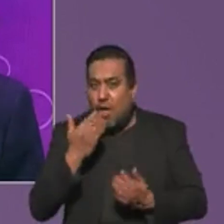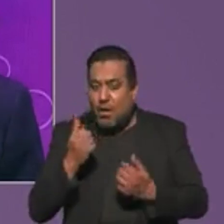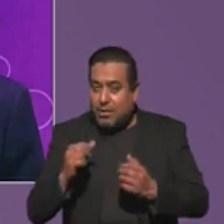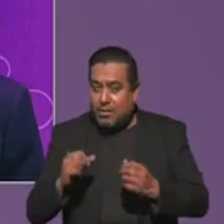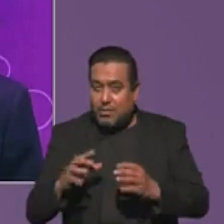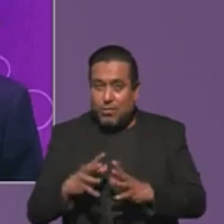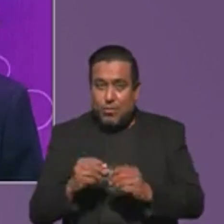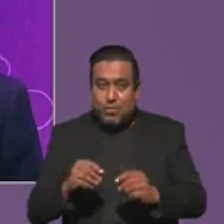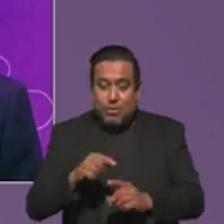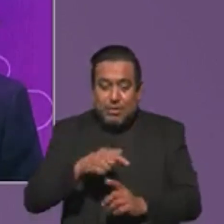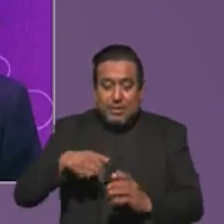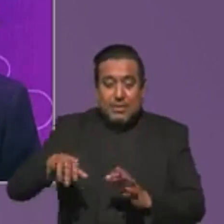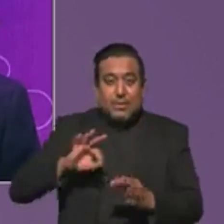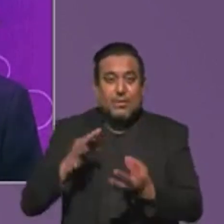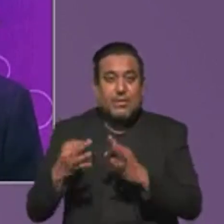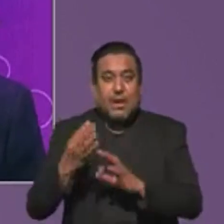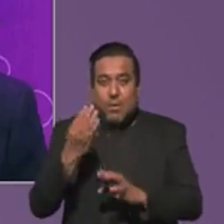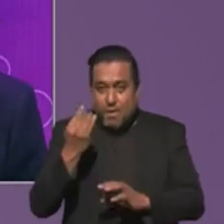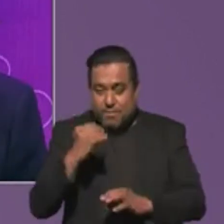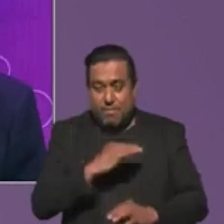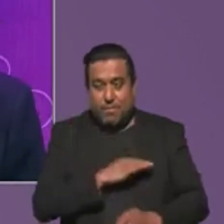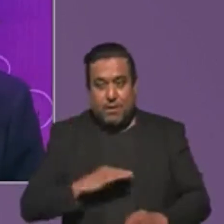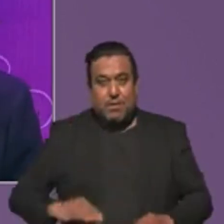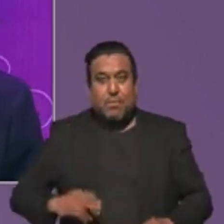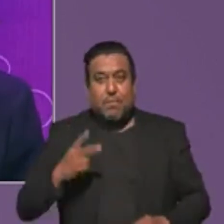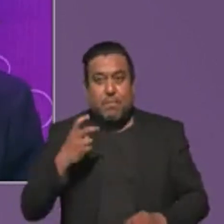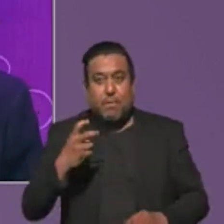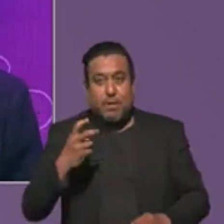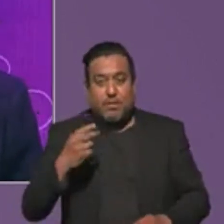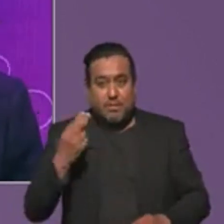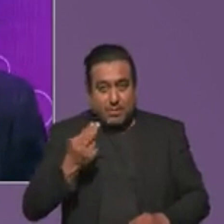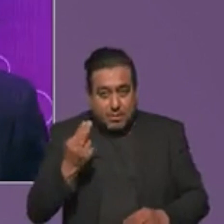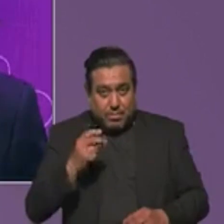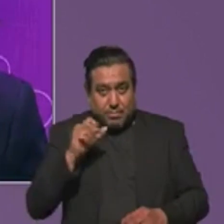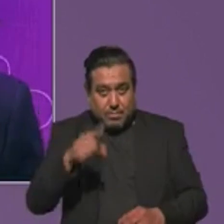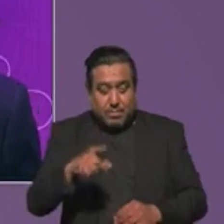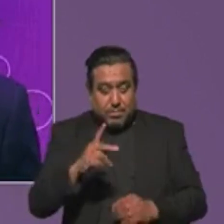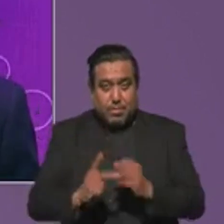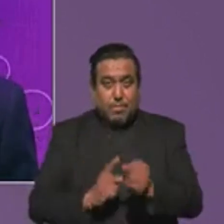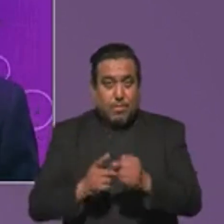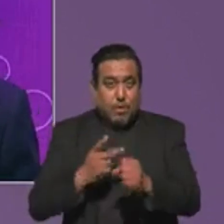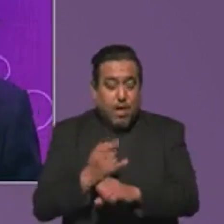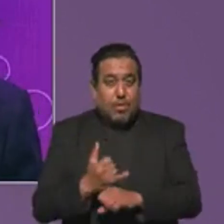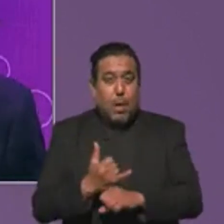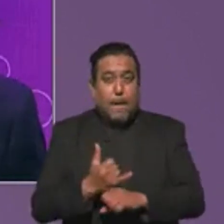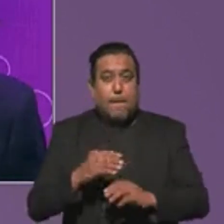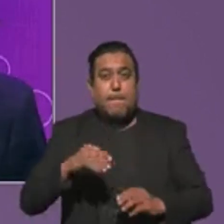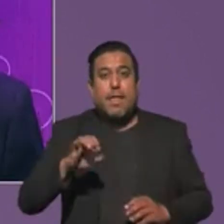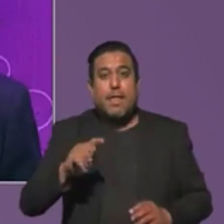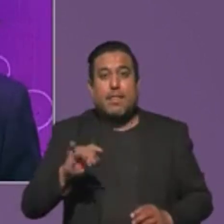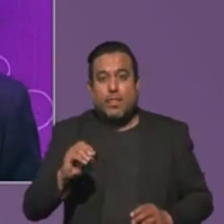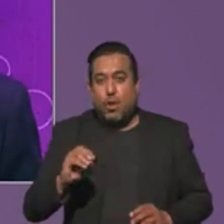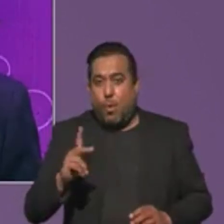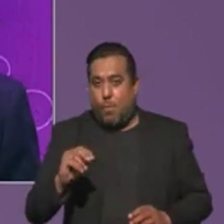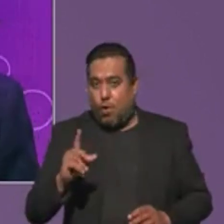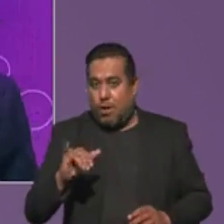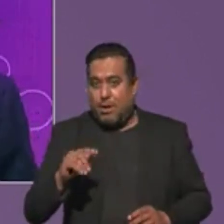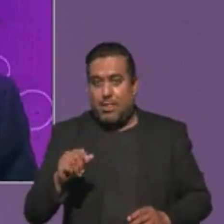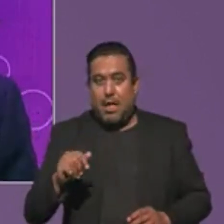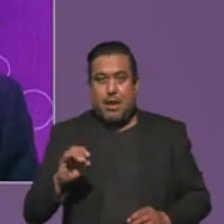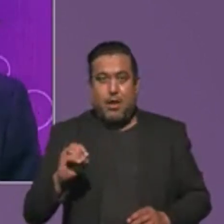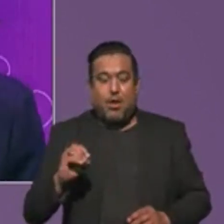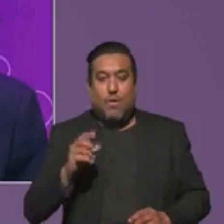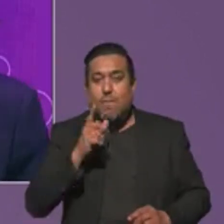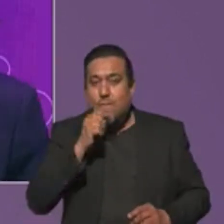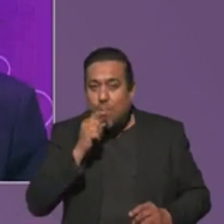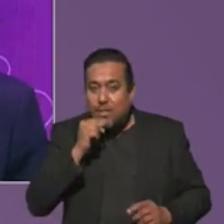nueve municipios aledaños a nuestra ciudad es por eso que retomar el proyecto de metropolización o de una zona metropolitana y de una